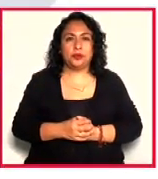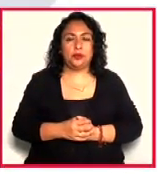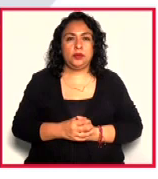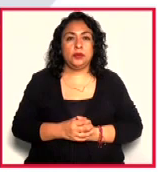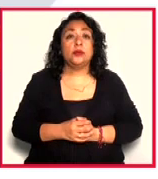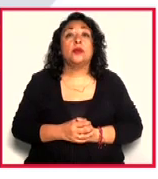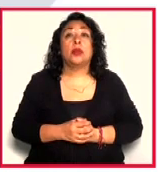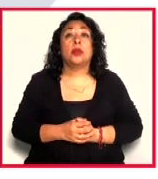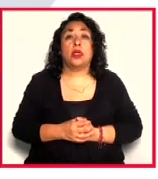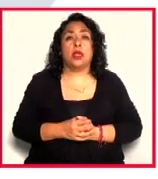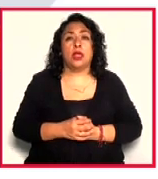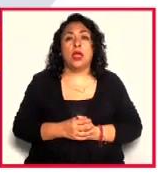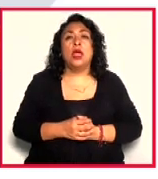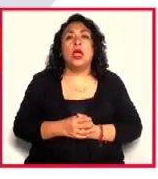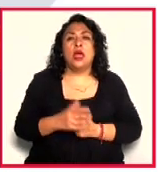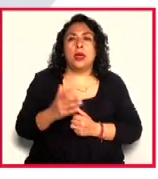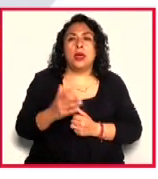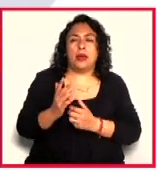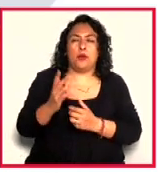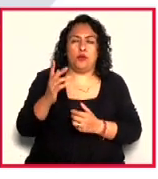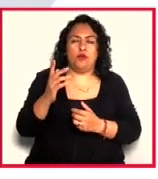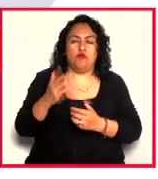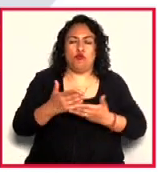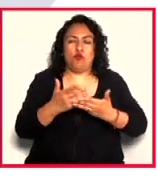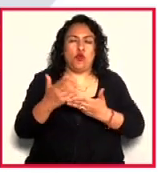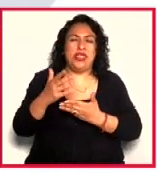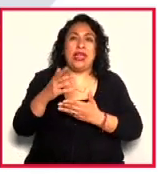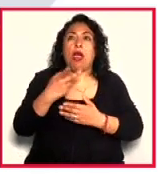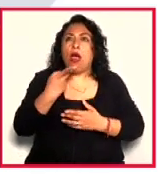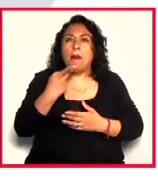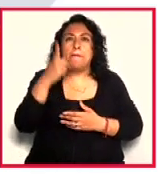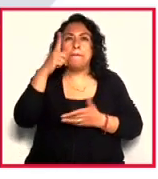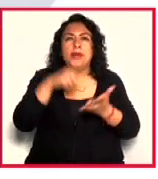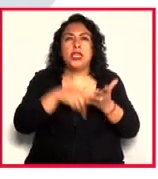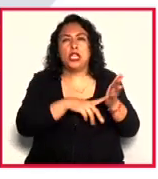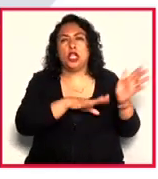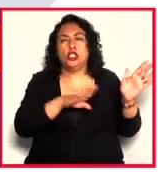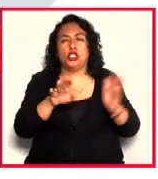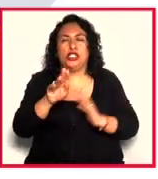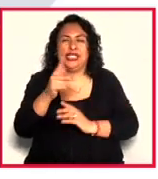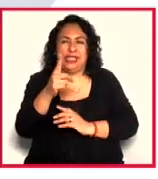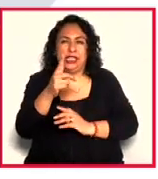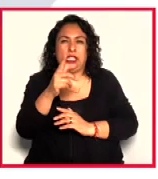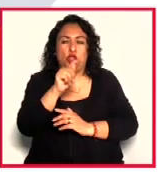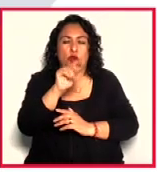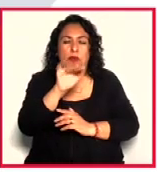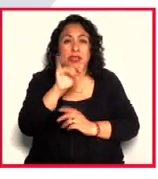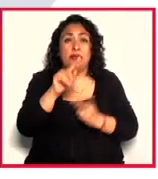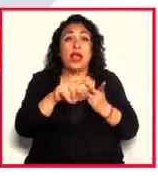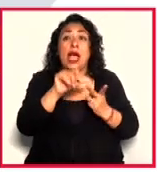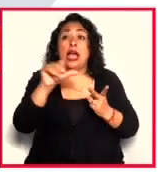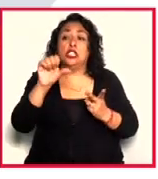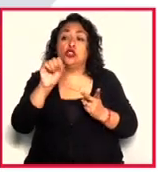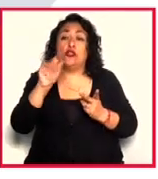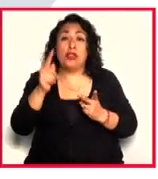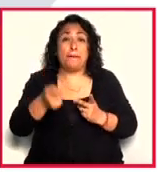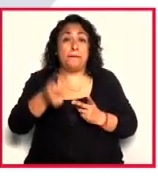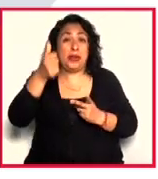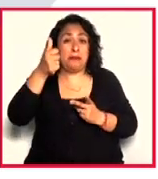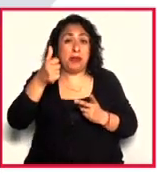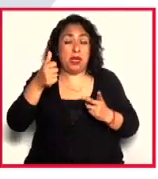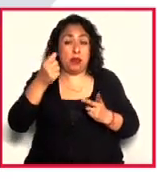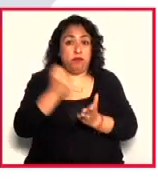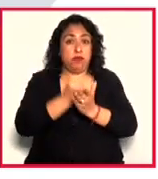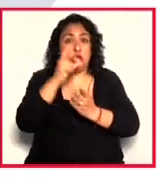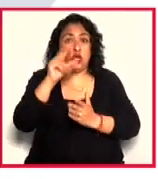Desde la muñeca hablante que Thomas Alva Edison inventó en 1887 hasta Sofía, robot designada la primera ciudadana no humana